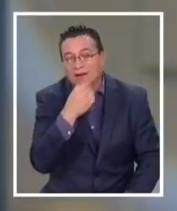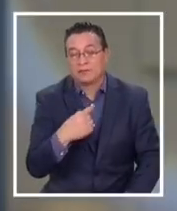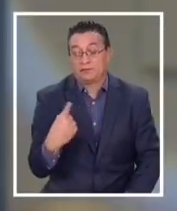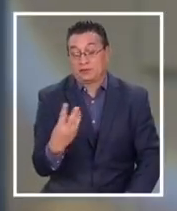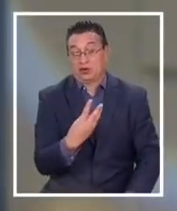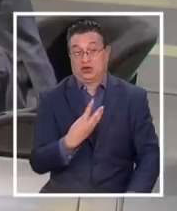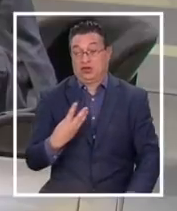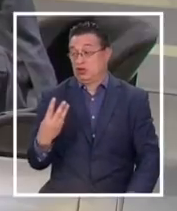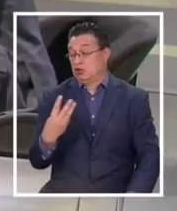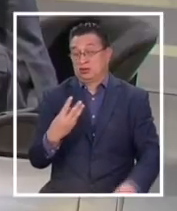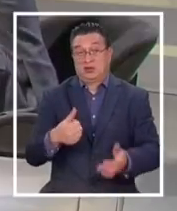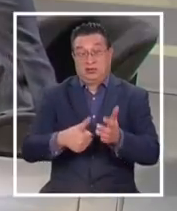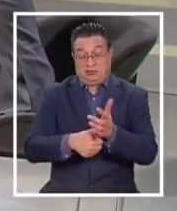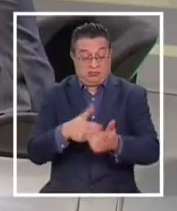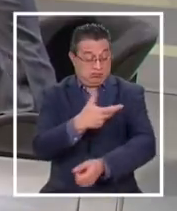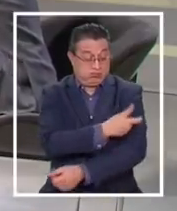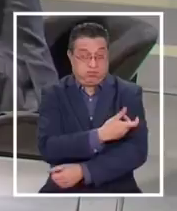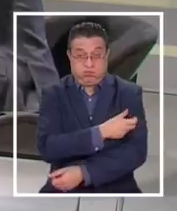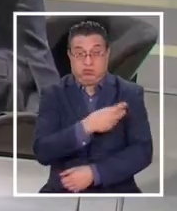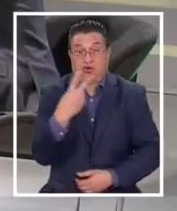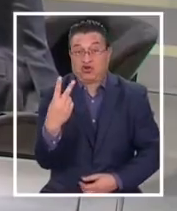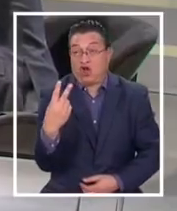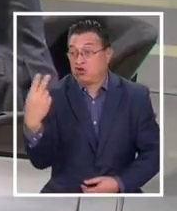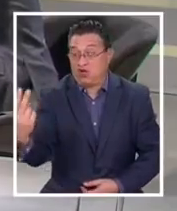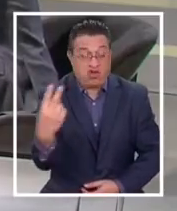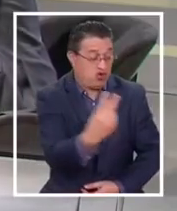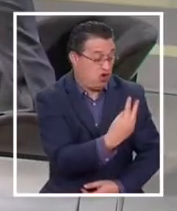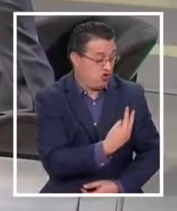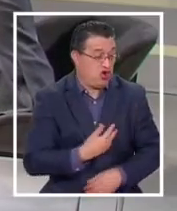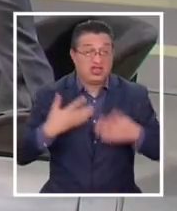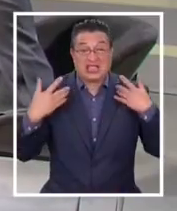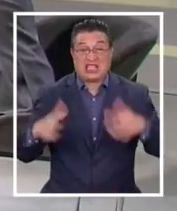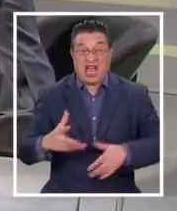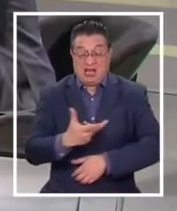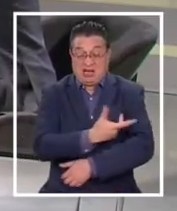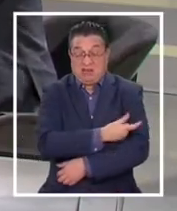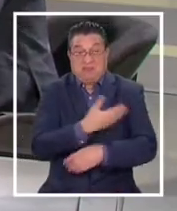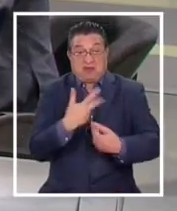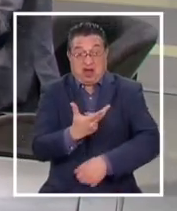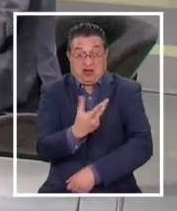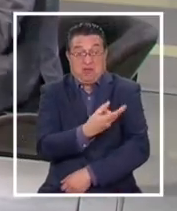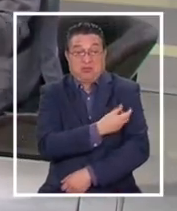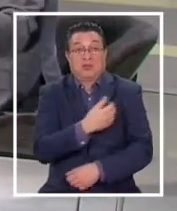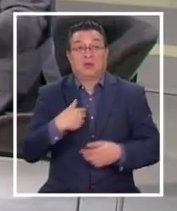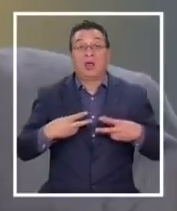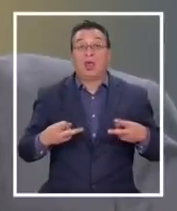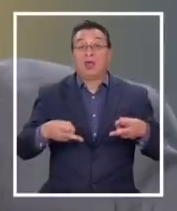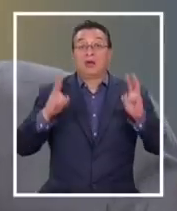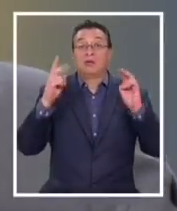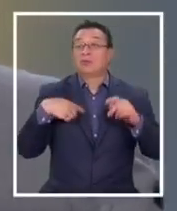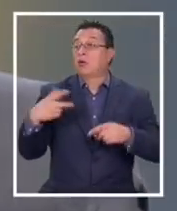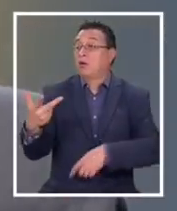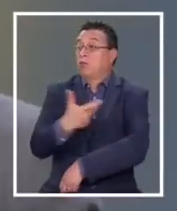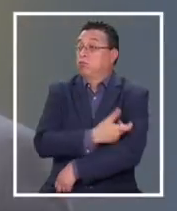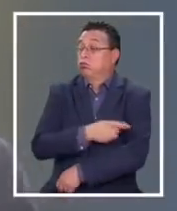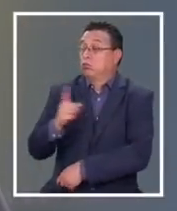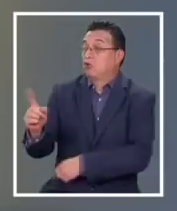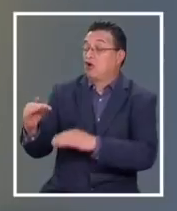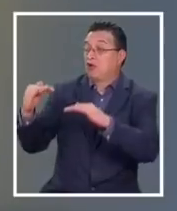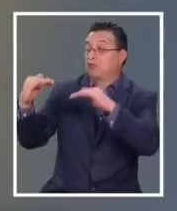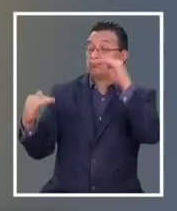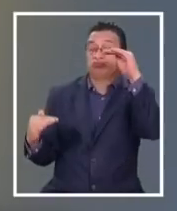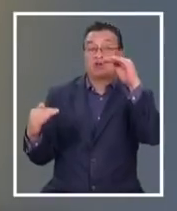estamos vacunados, ¿por qué con dos dosis? ¿Y por qué tendríamos que tener los mismos derechos a alguien que no se ha vacunado todavía?